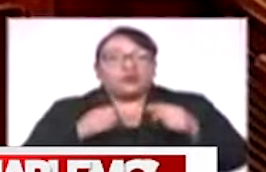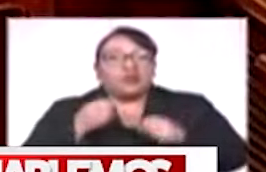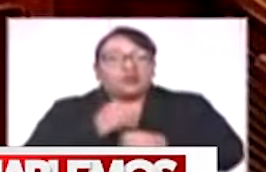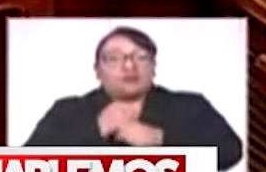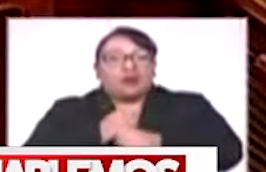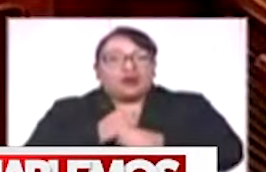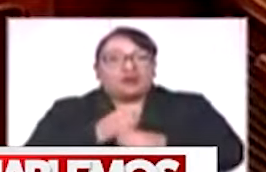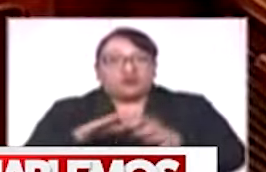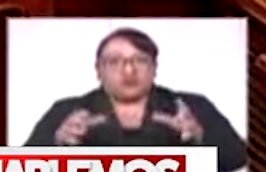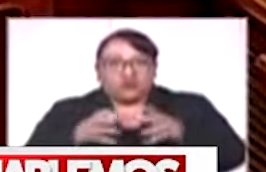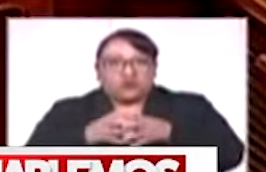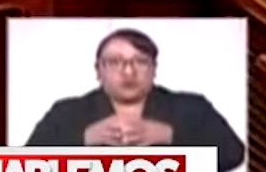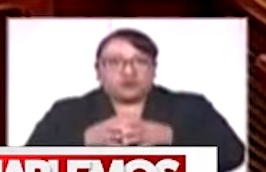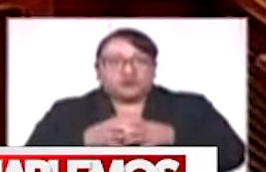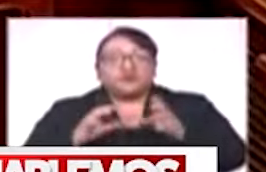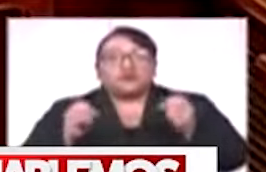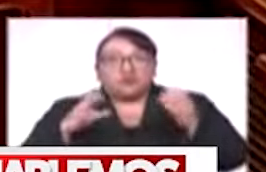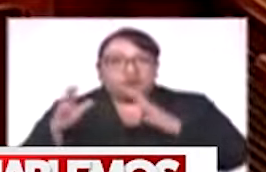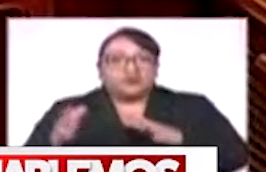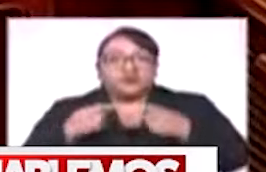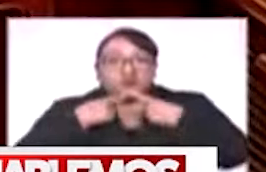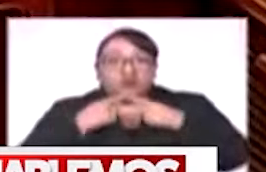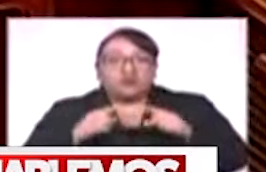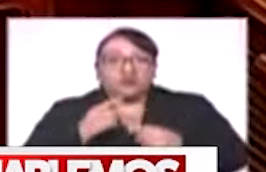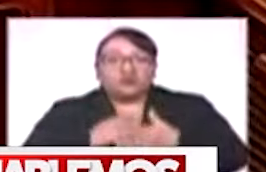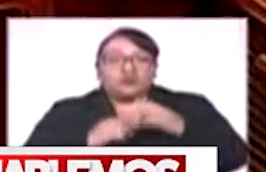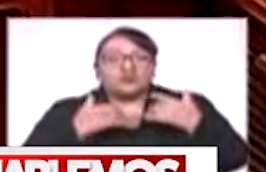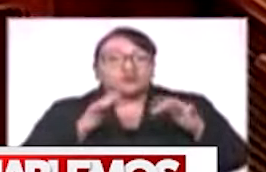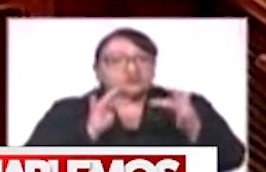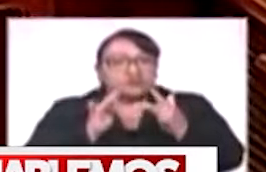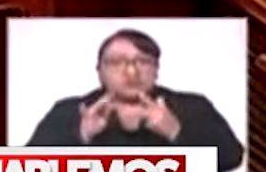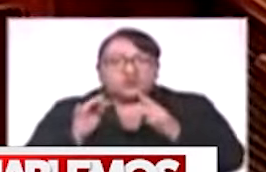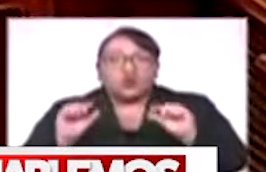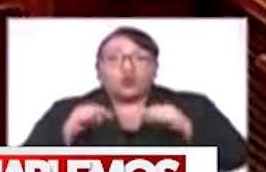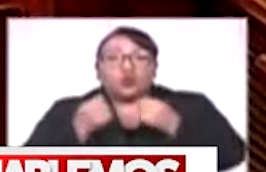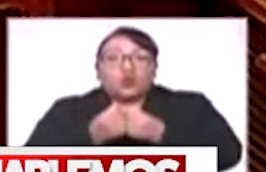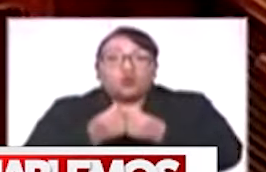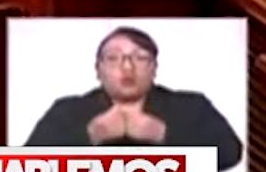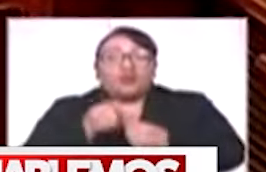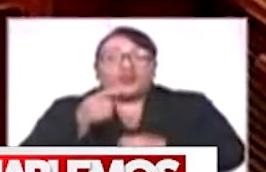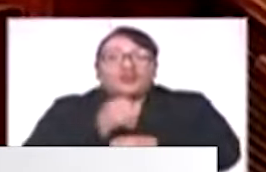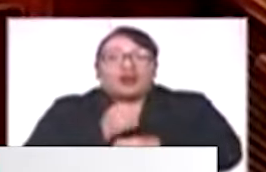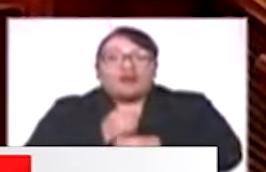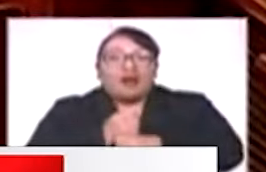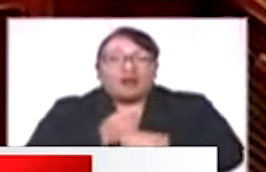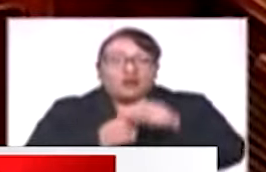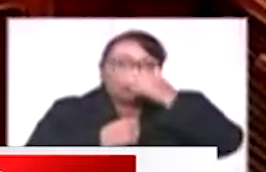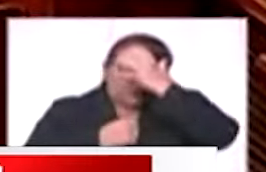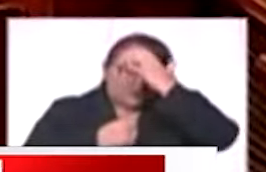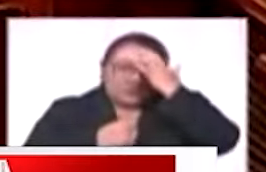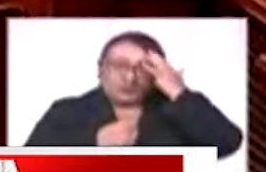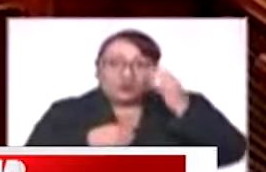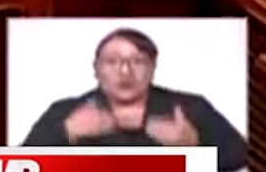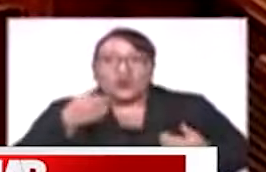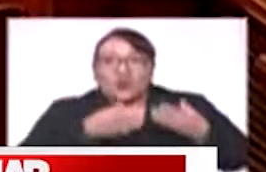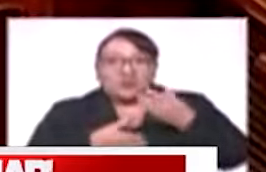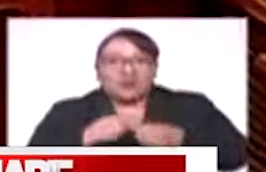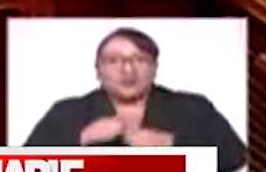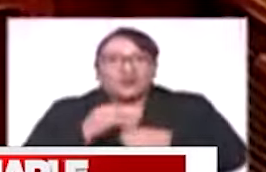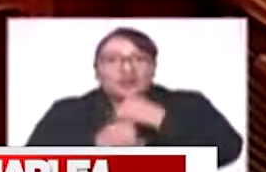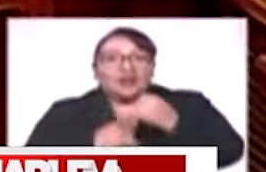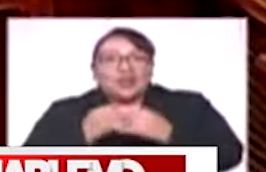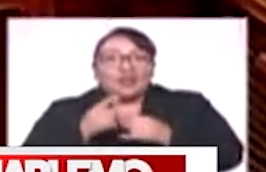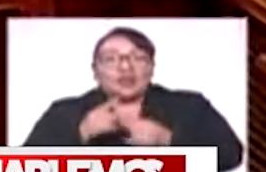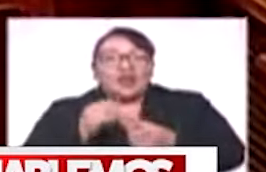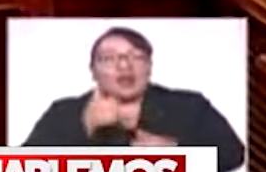Productividad. Anuncio que, en coordinación con los gremios de los sectores productivos, la cooperación internacional y